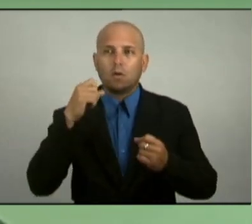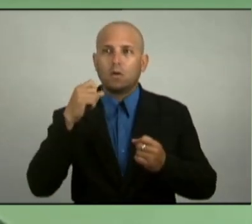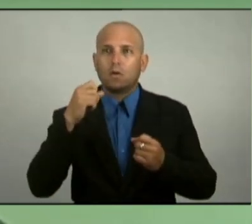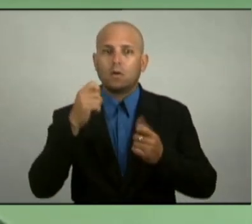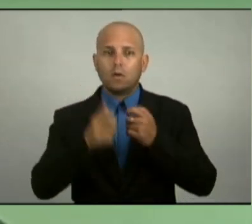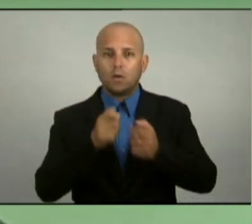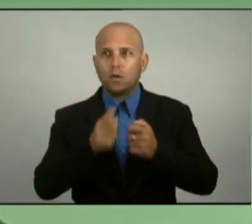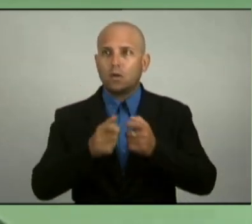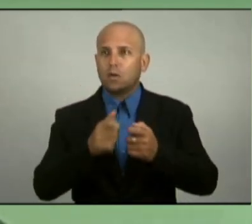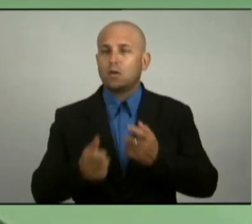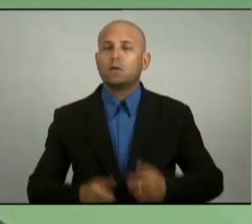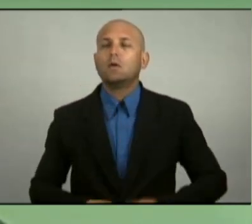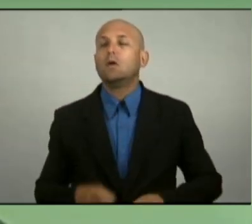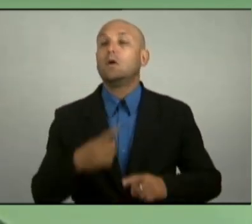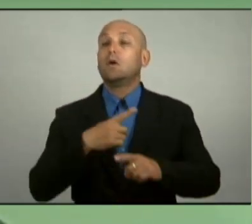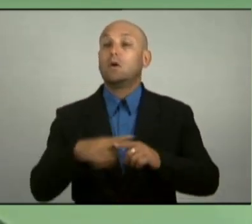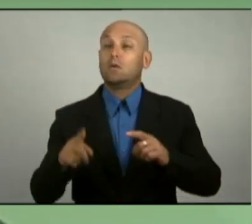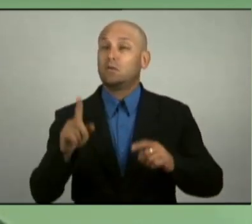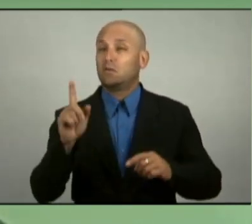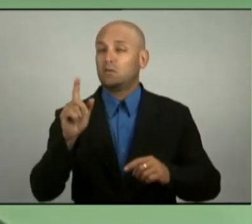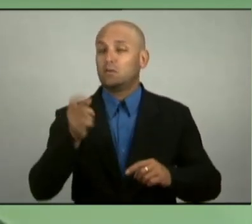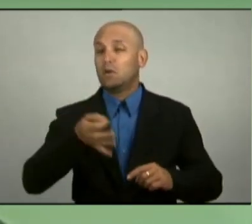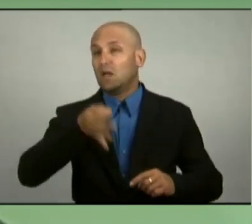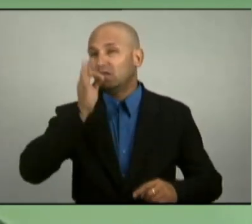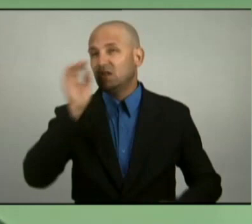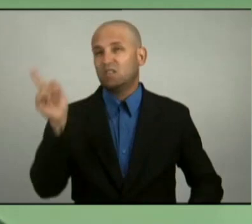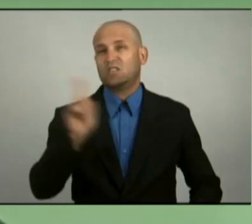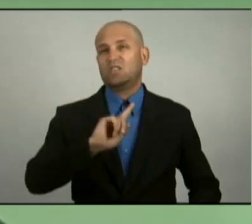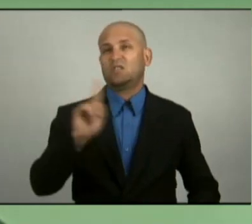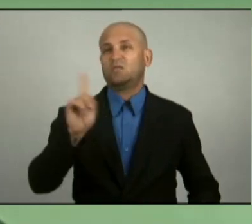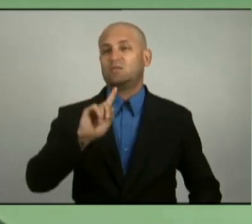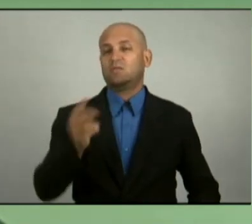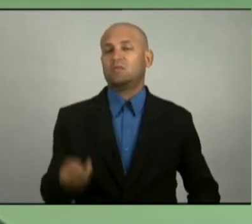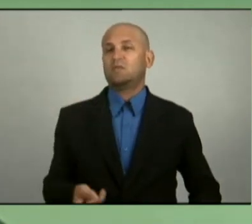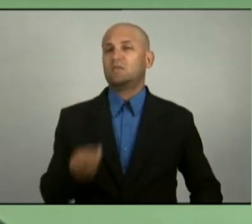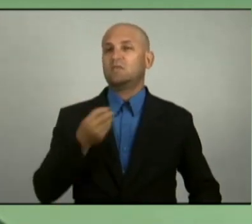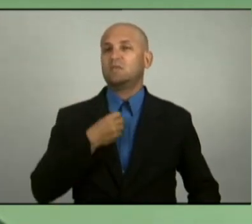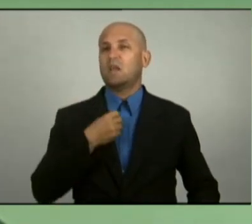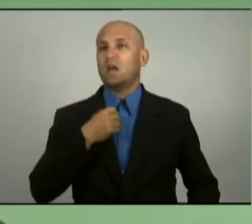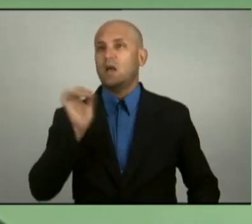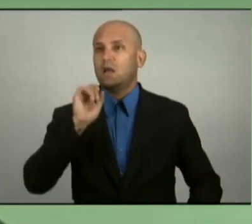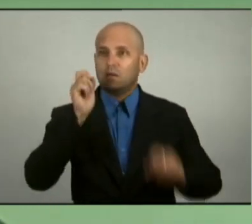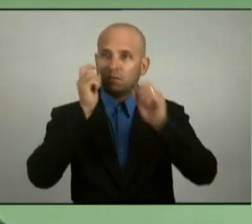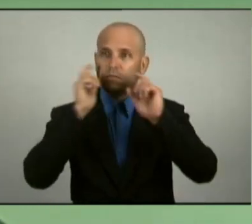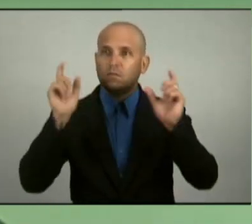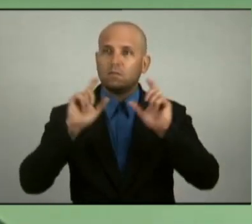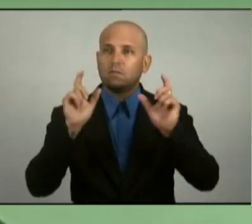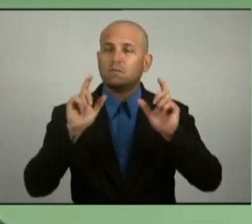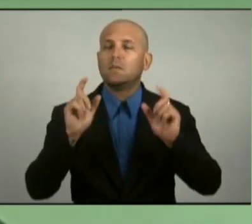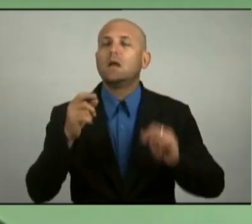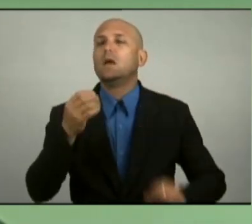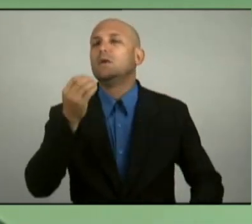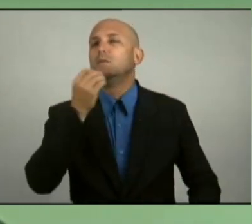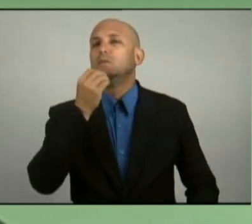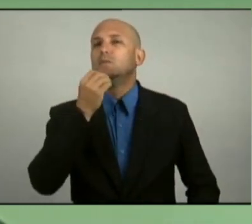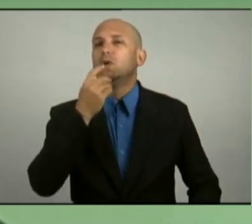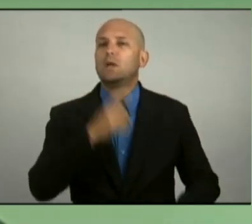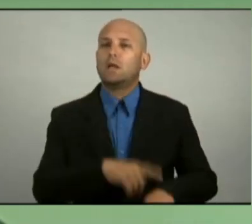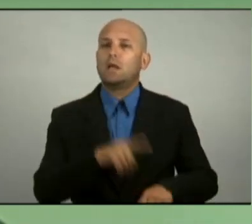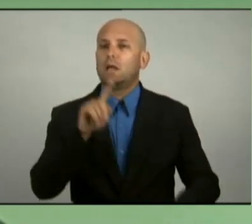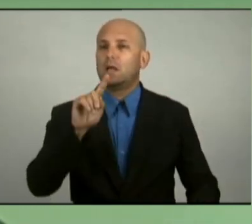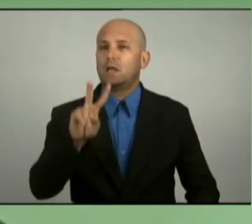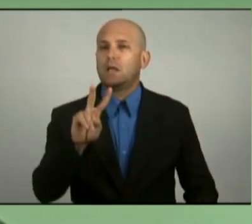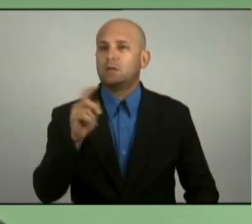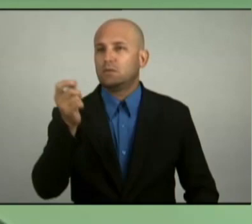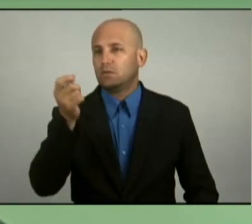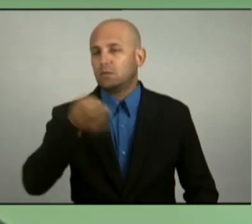ingestión de sustancias tóxicas a ver el café que tanto nos gusta debe de ingerirse hasta mediodía